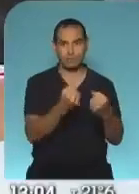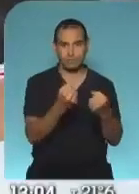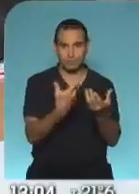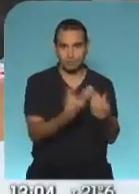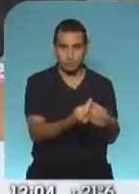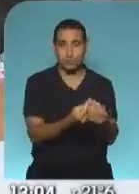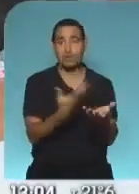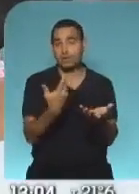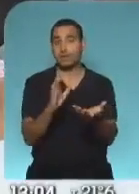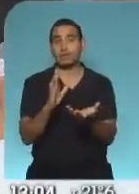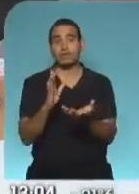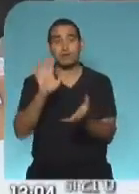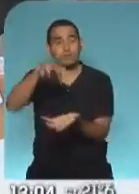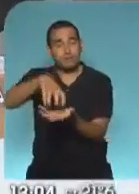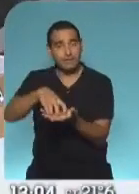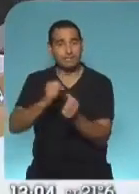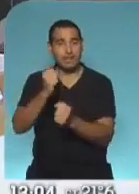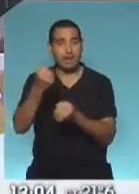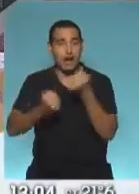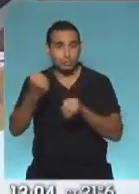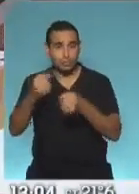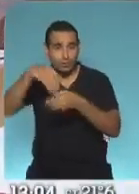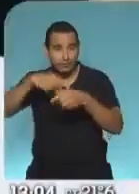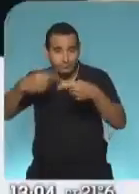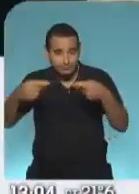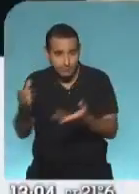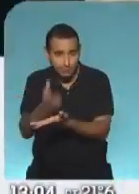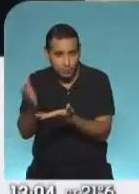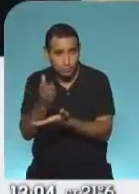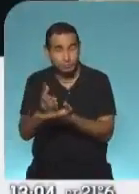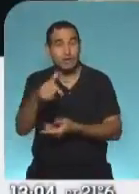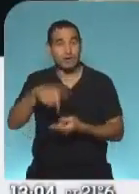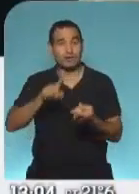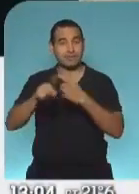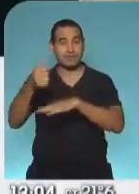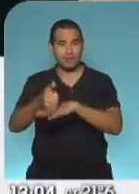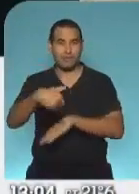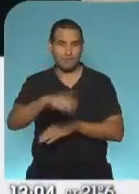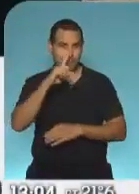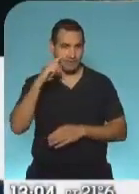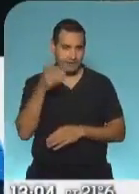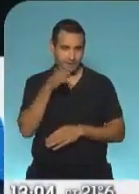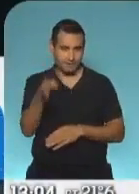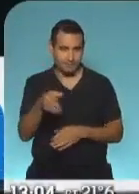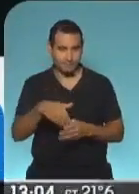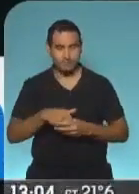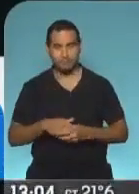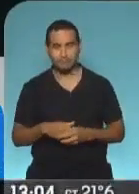Es un autopartista, está en San Martín, está previsto que Alberto Fernández la visite durante este mediodía y allí está Fernando Fracchelli. Hola, Fernando.